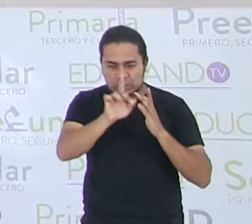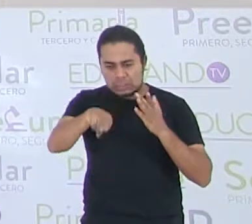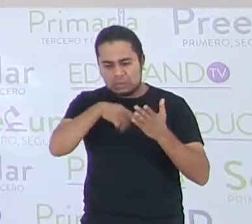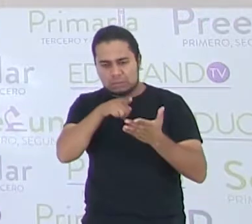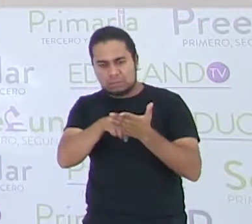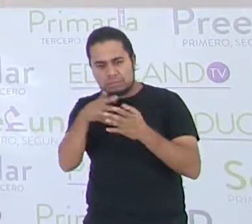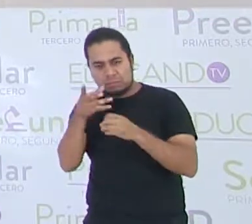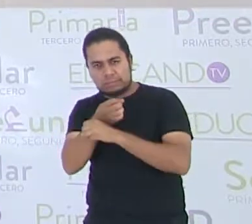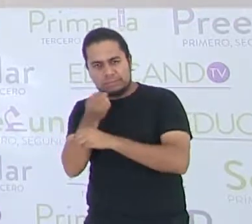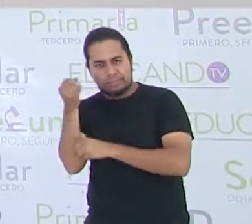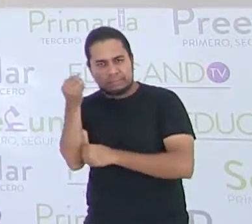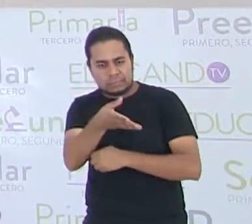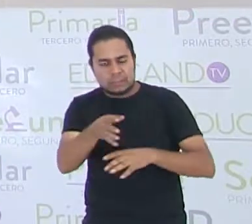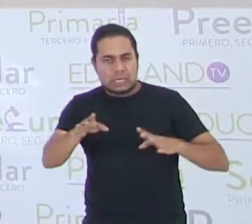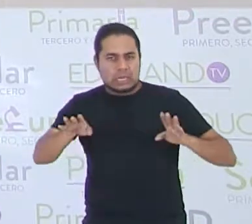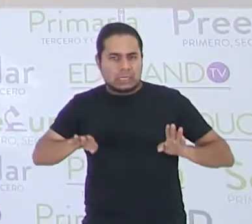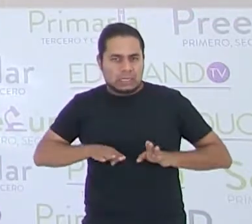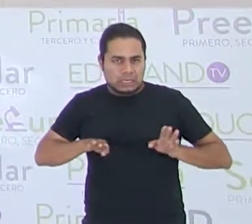lugares,